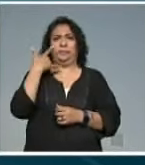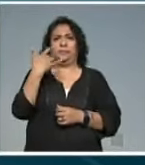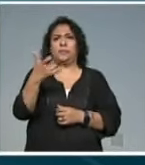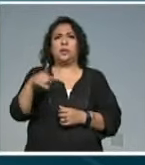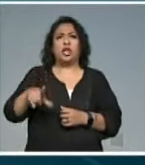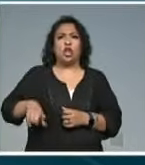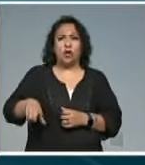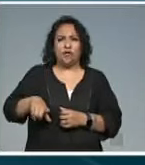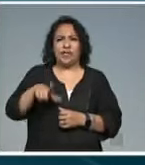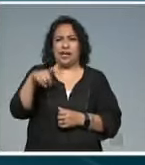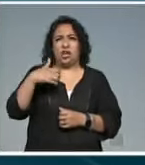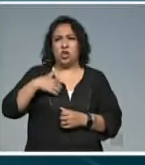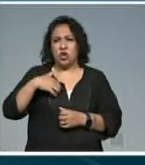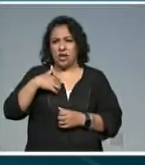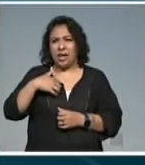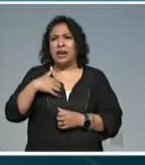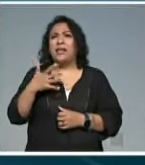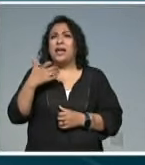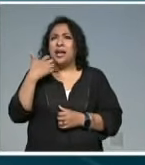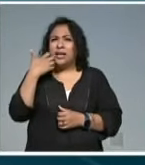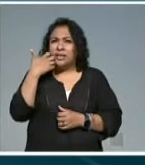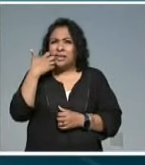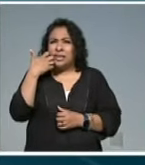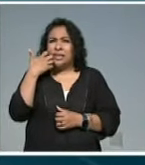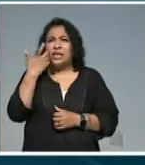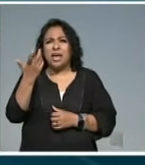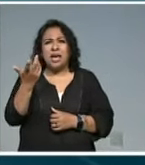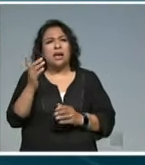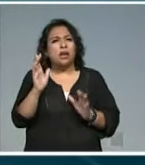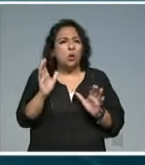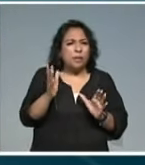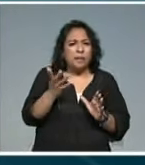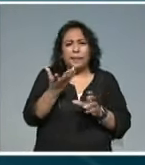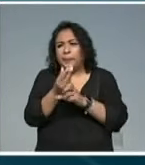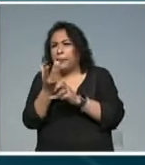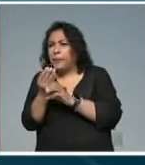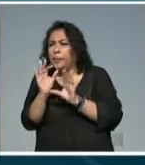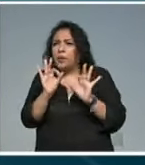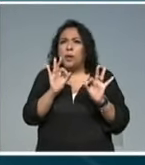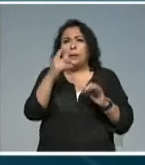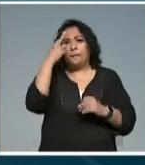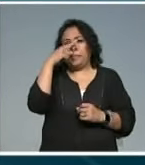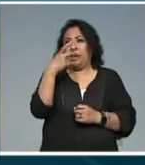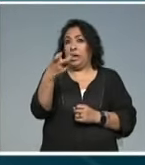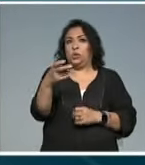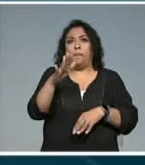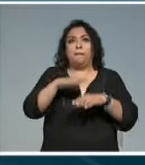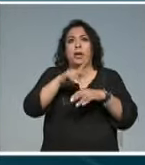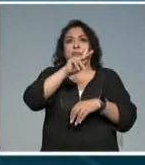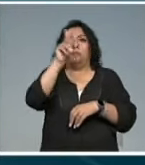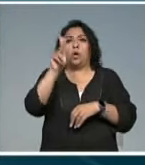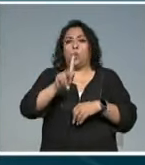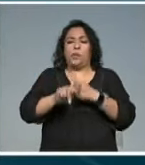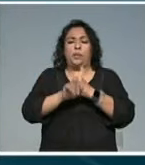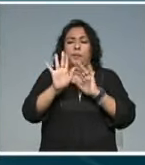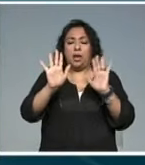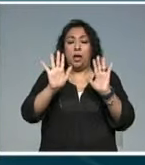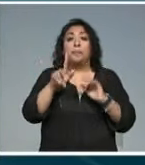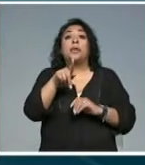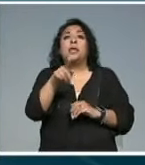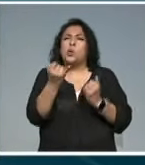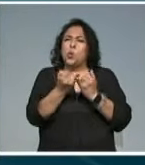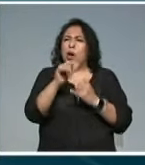el gobierno de Canadá, bueno, está tratando de tomar las medidas apropiadas para que esto no escale. Y llama mucho la atención